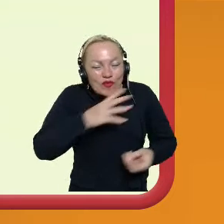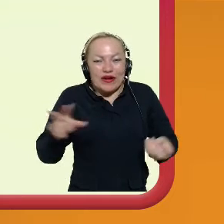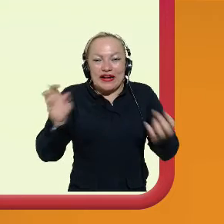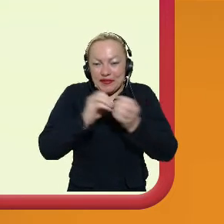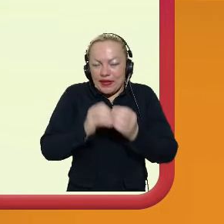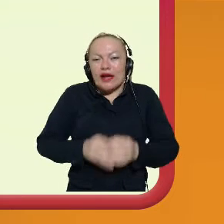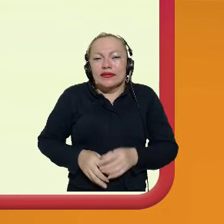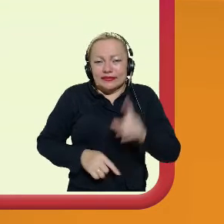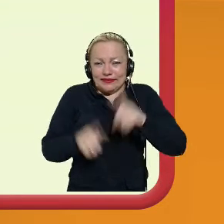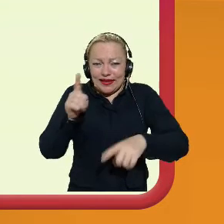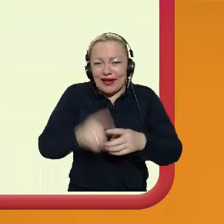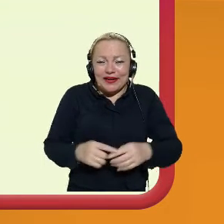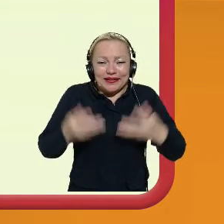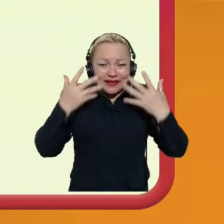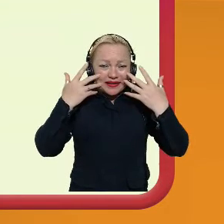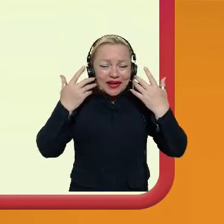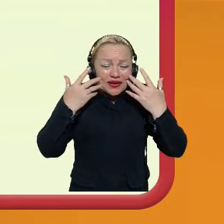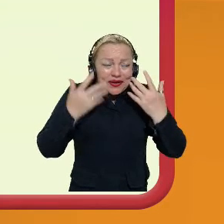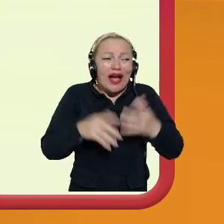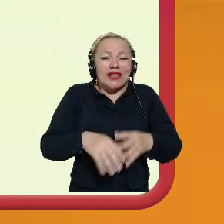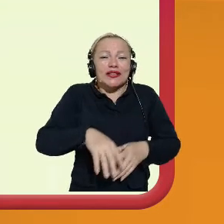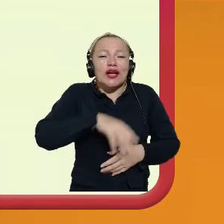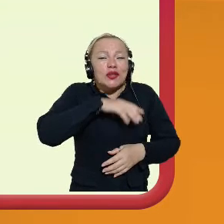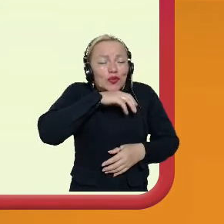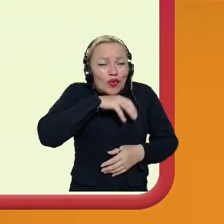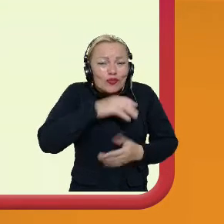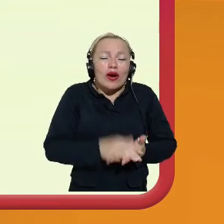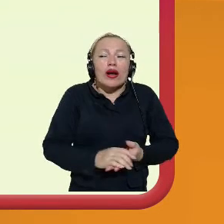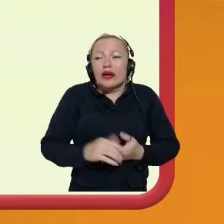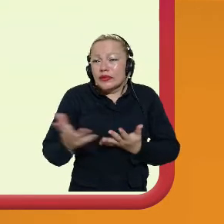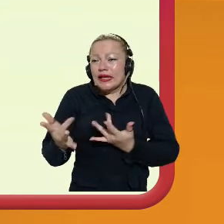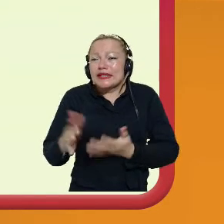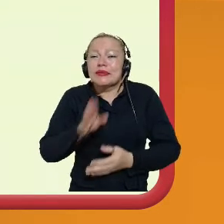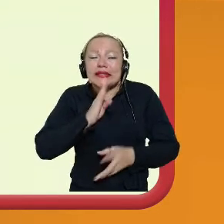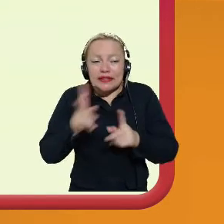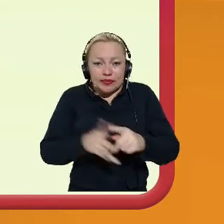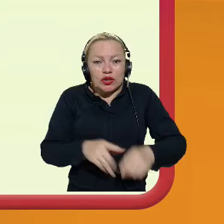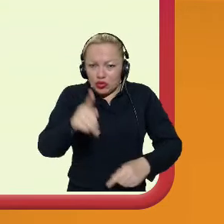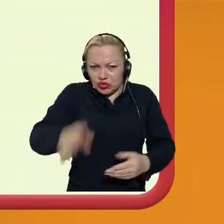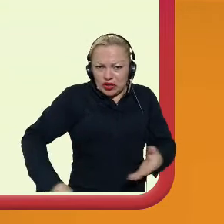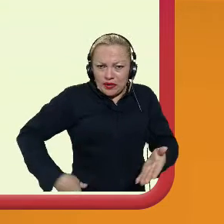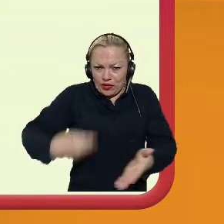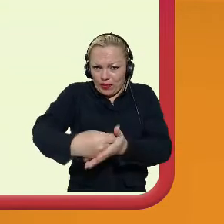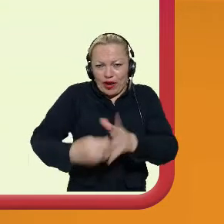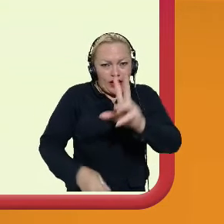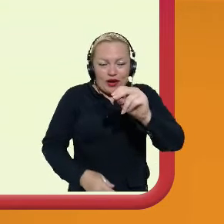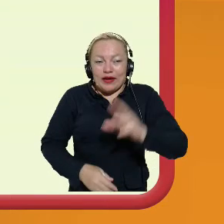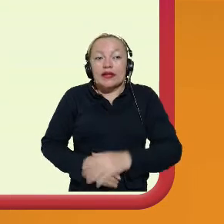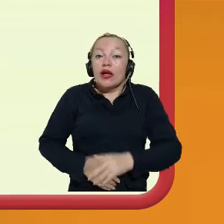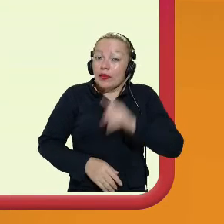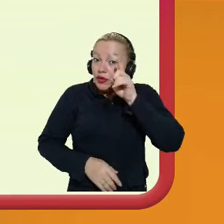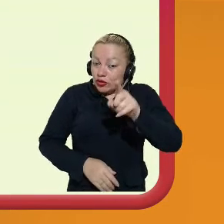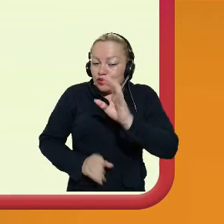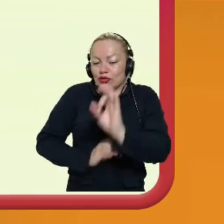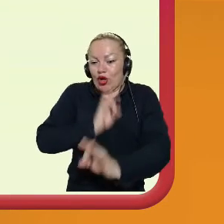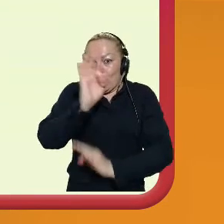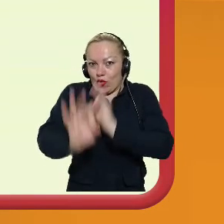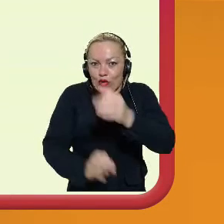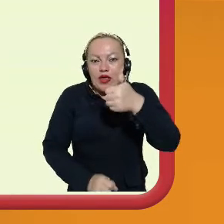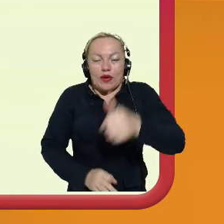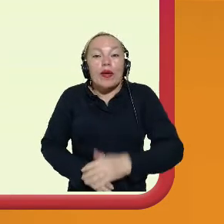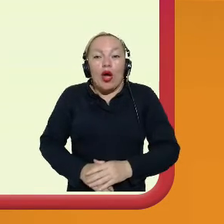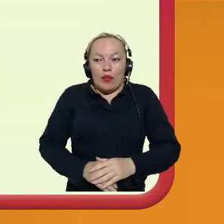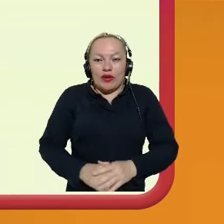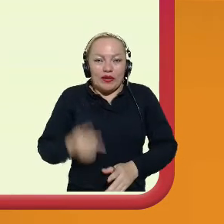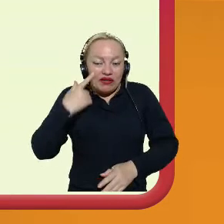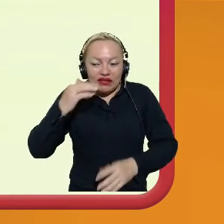hay unos perritos que están esperando un hogar y puedes adoptarlo, no necesitas comprarlo, allá lo adoptas. Eso sí, si lo vas a cuidar, no es que para llegues allá a maltratarlo